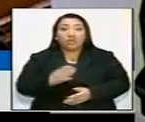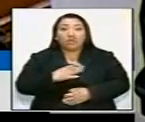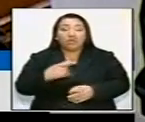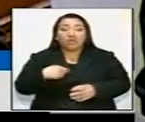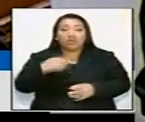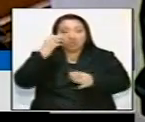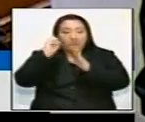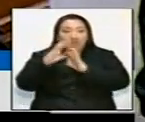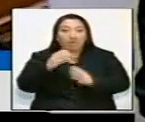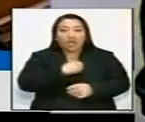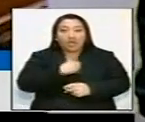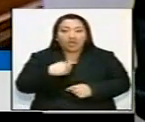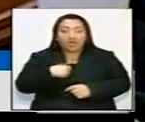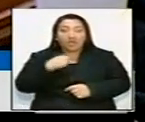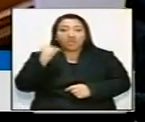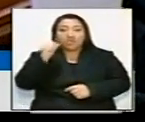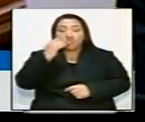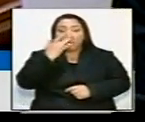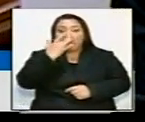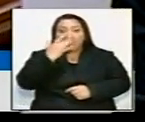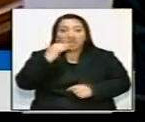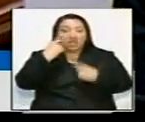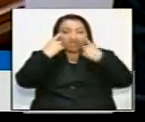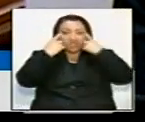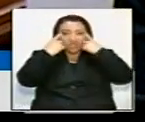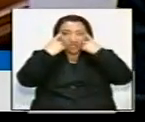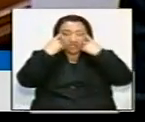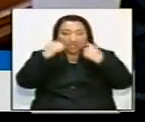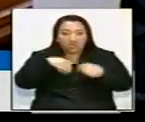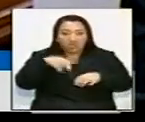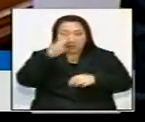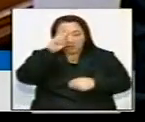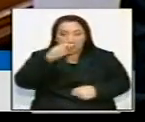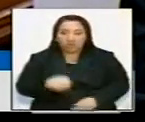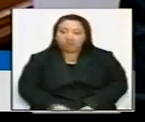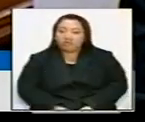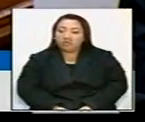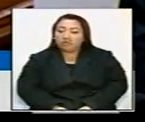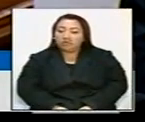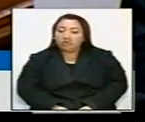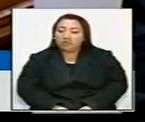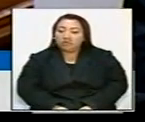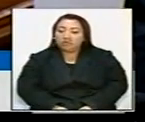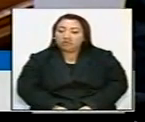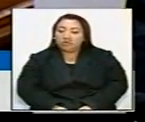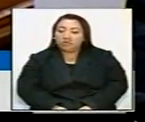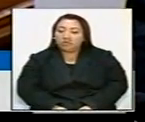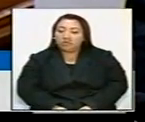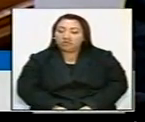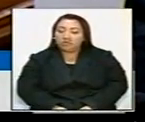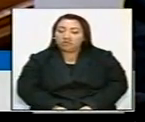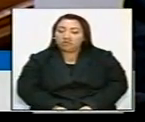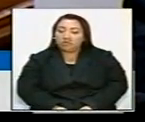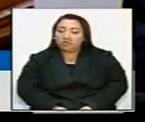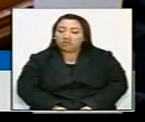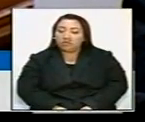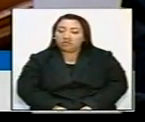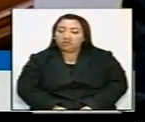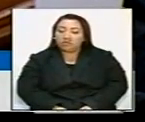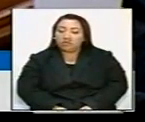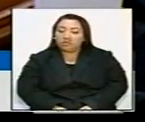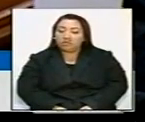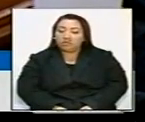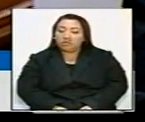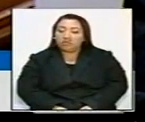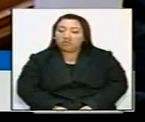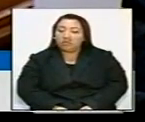Canadá, Sudáfrica y la China, hechos en el Perú. Hoy día las maquinarias agrícolas de procesos como para